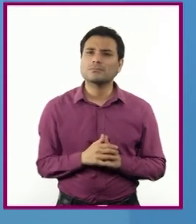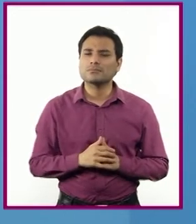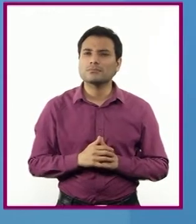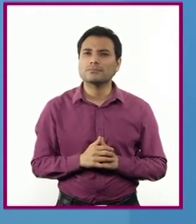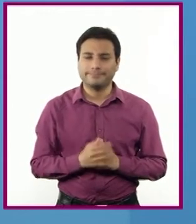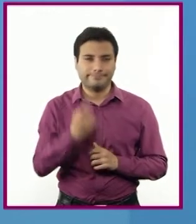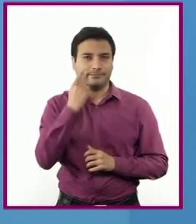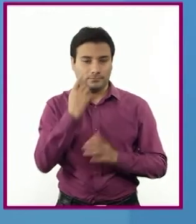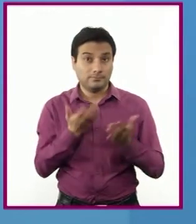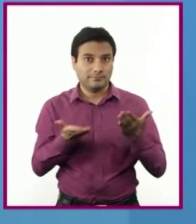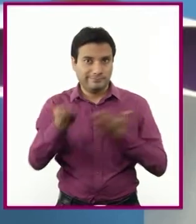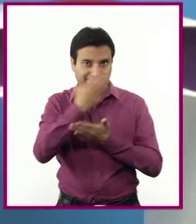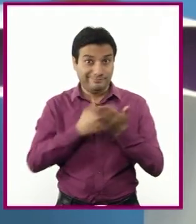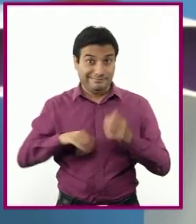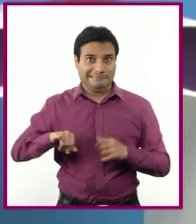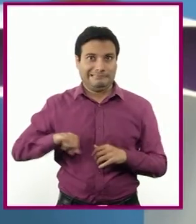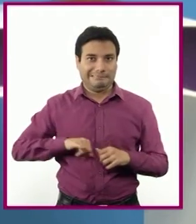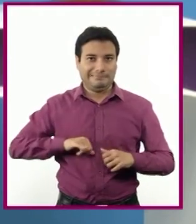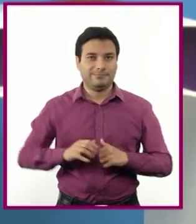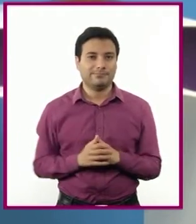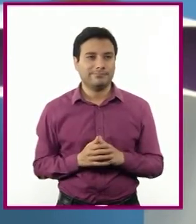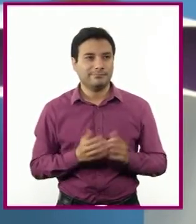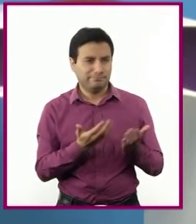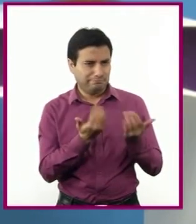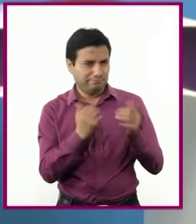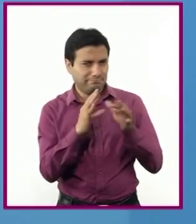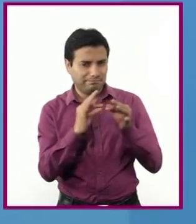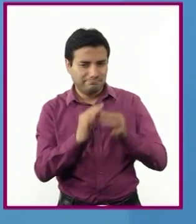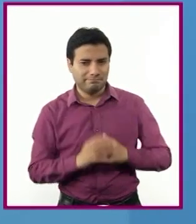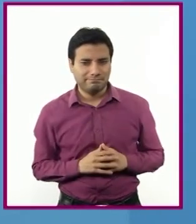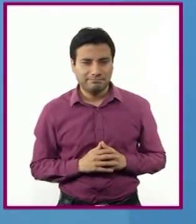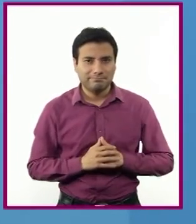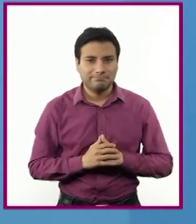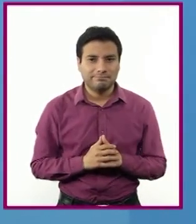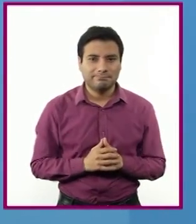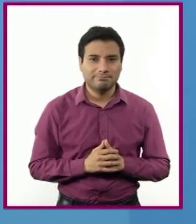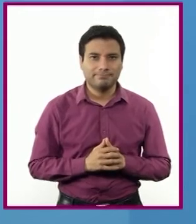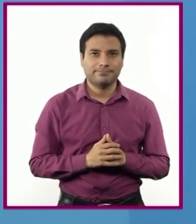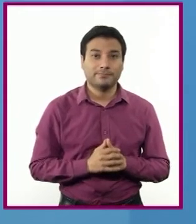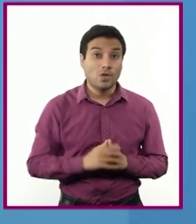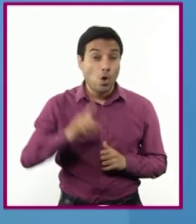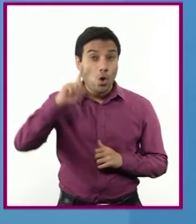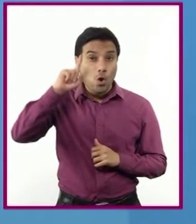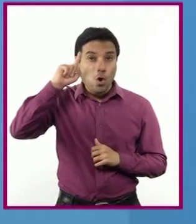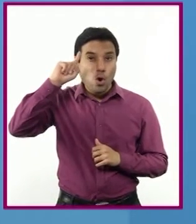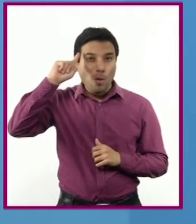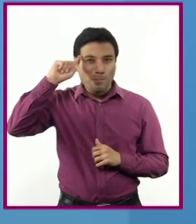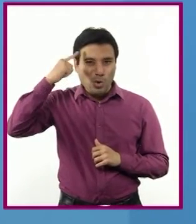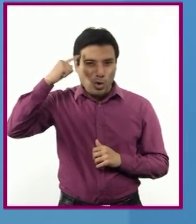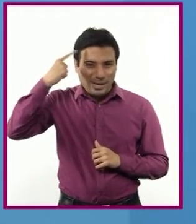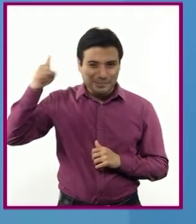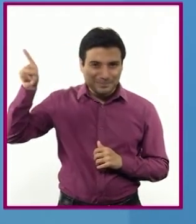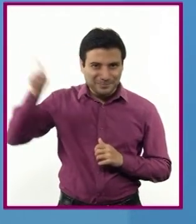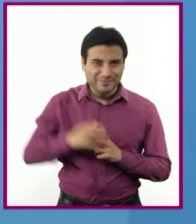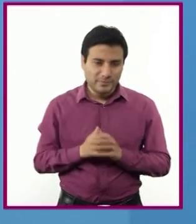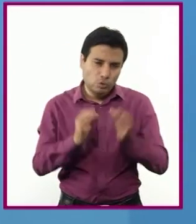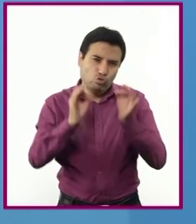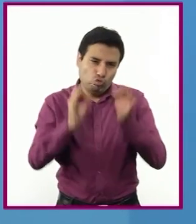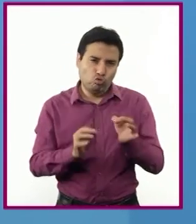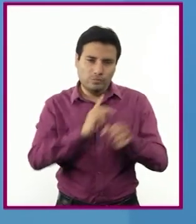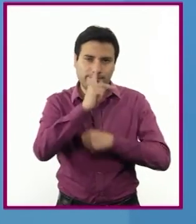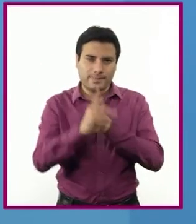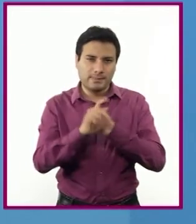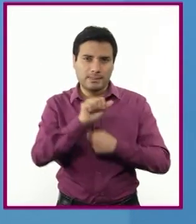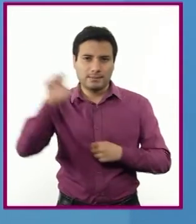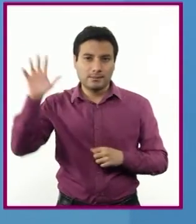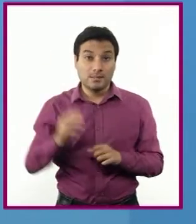les quiero compartir un dato curioso. Adelante, por favor. Mongolia es un país que se ubica en Asia y es casi